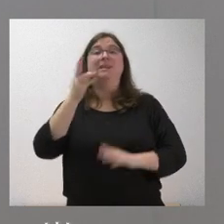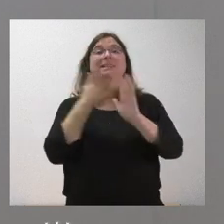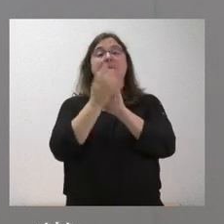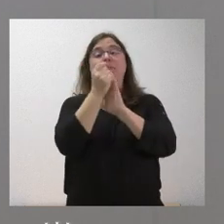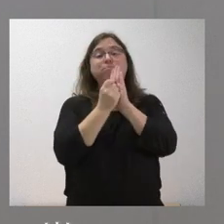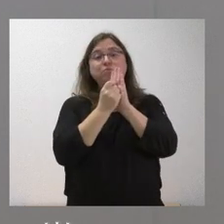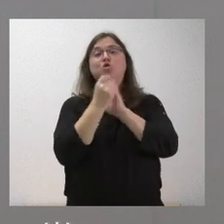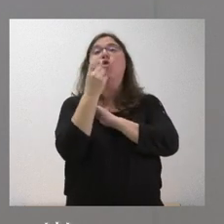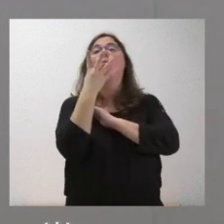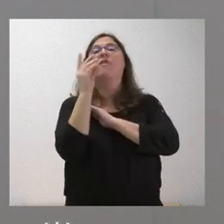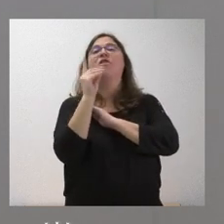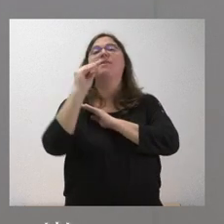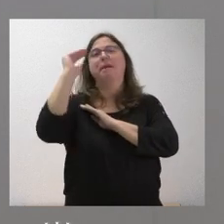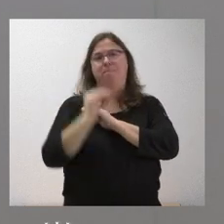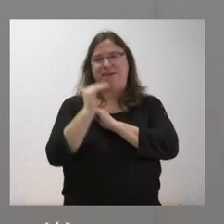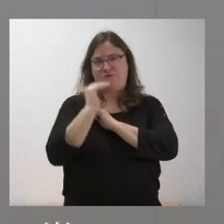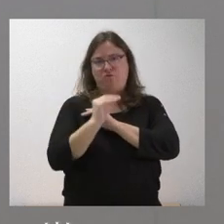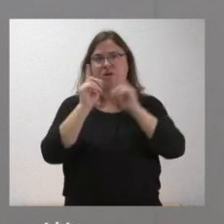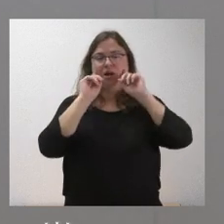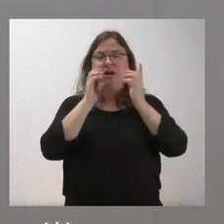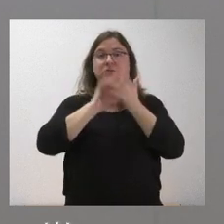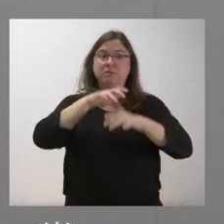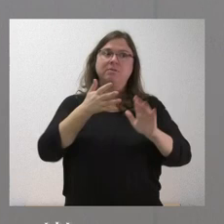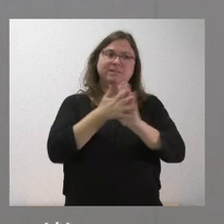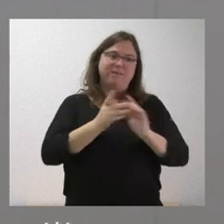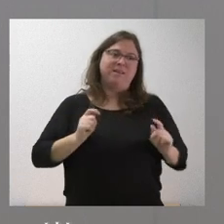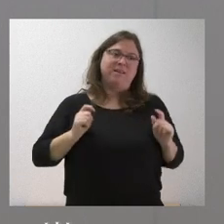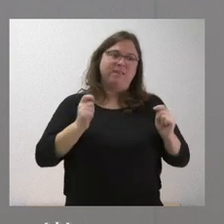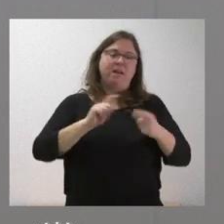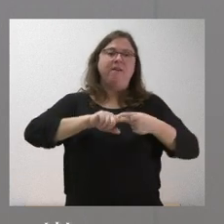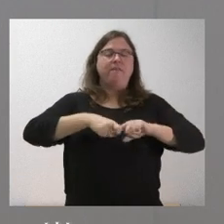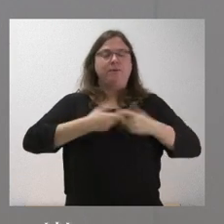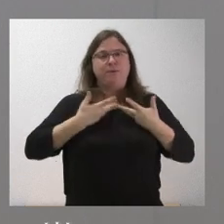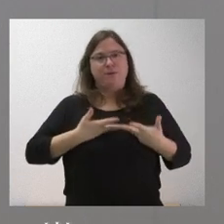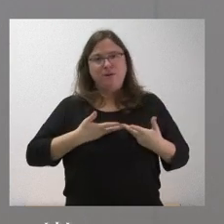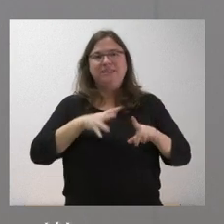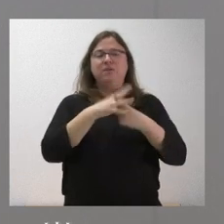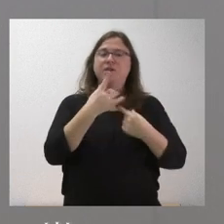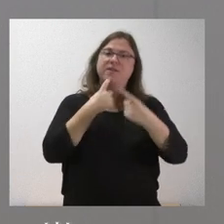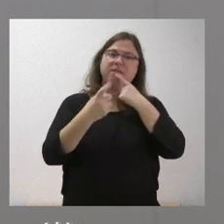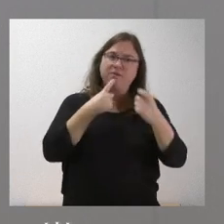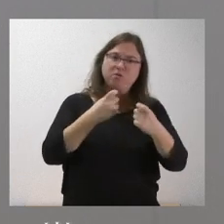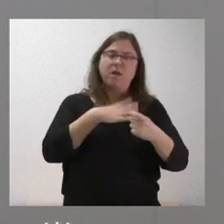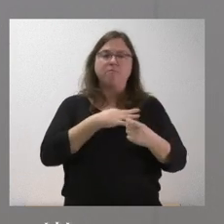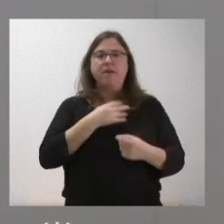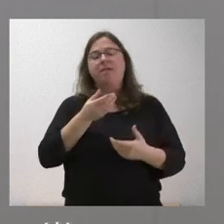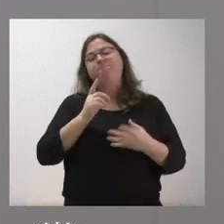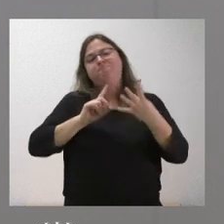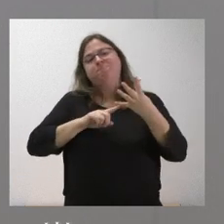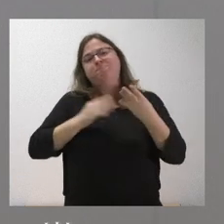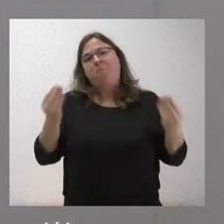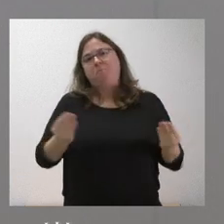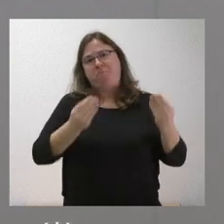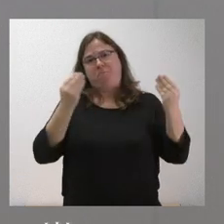en el caso de Castilla de León lo que permite Sin lugar dudas Pues a muchas familias abordar las situaciones de dificultad económica de llegar a fin de mes en mejores